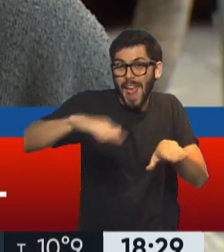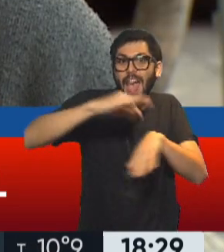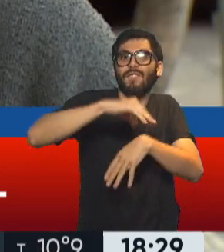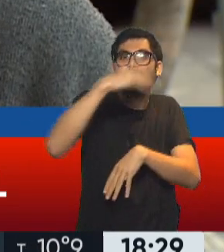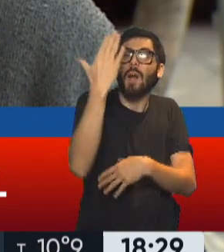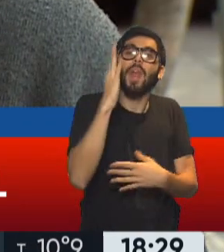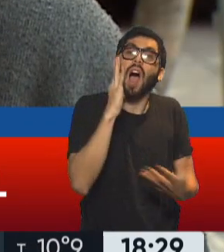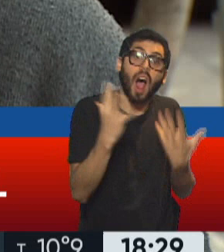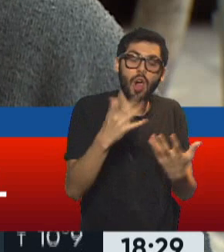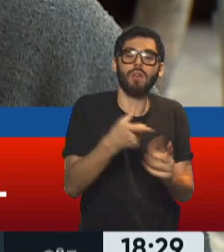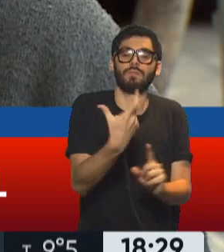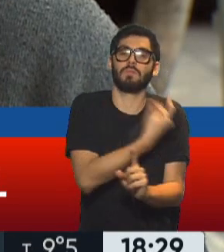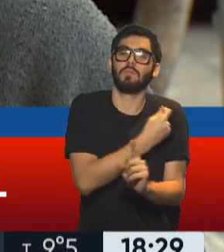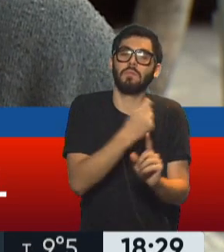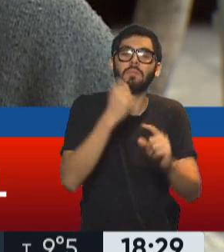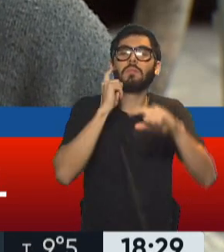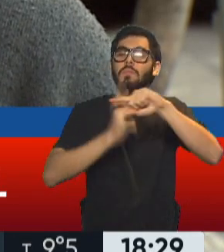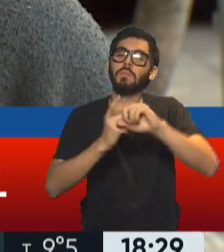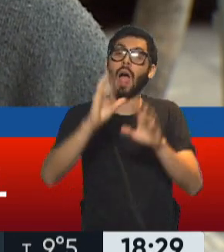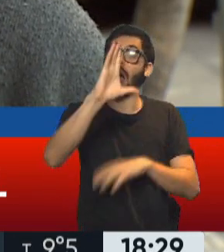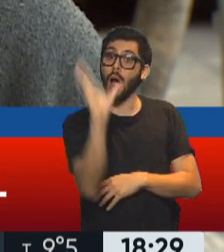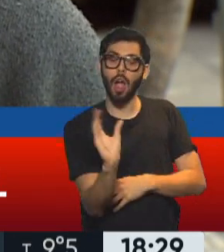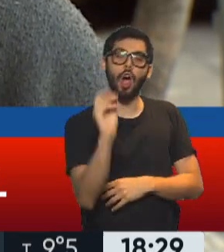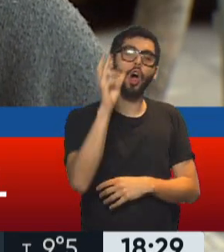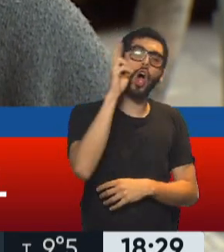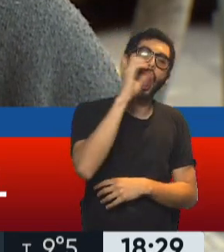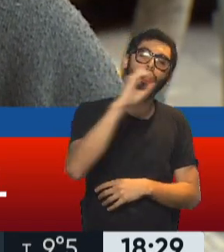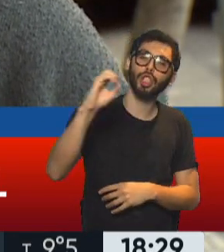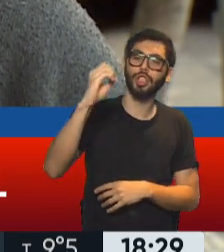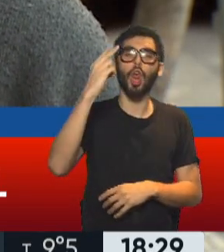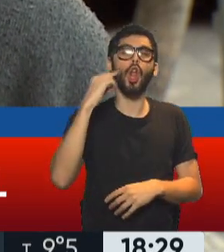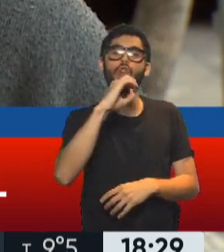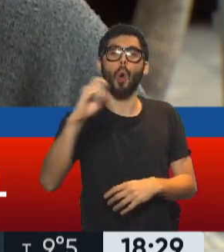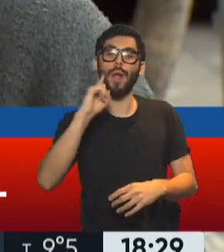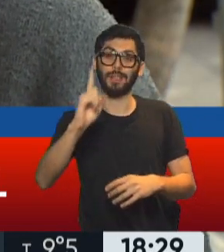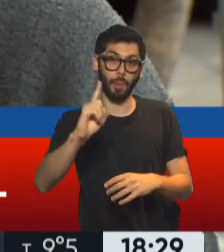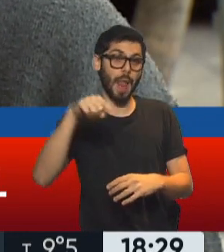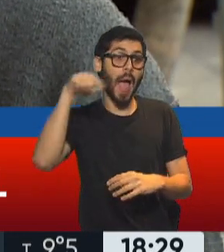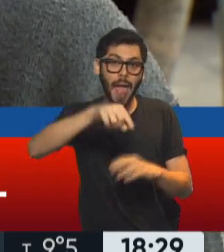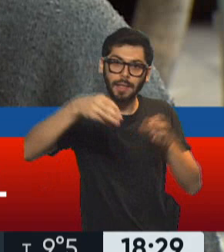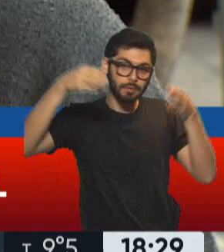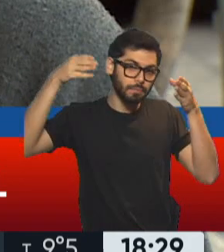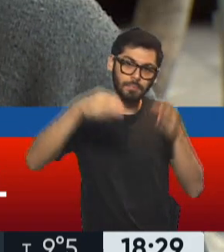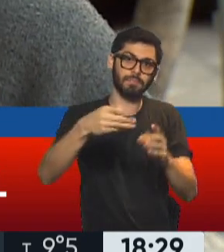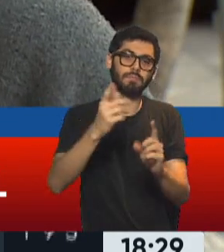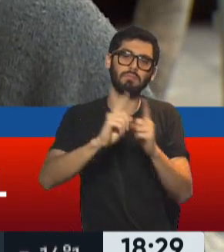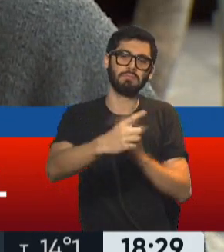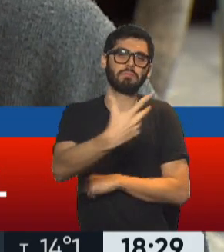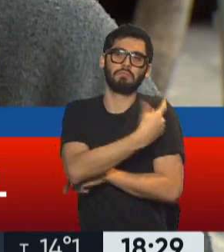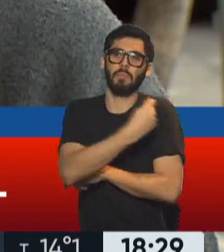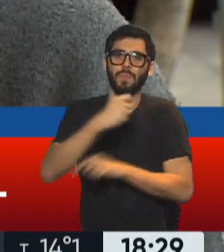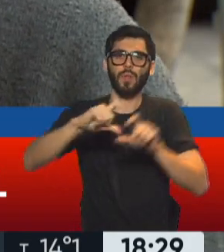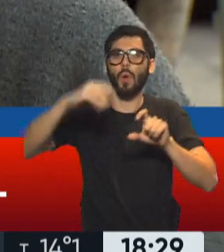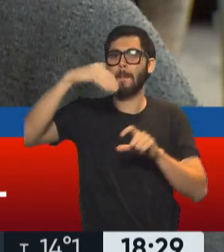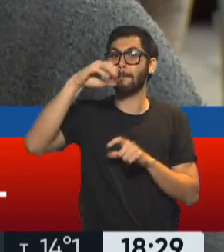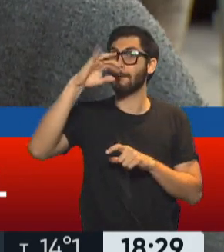hasta 800 o 900 mil chicos en el país. Esos serían cubiertos en forma inmediata con la vacuna Moderna, que creo que en el día de hoy se empieza